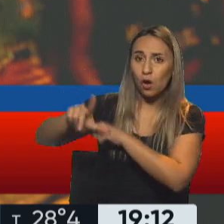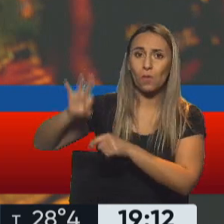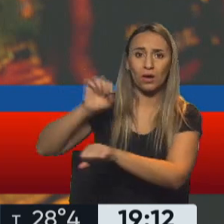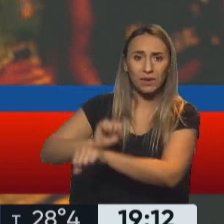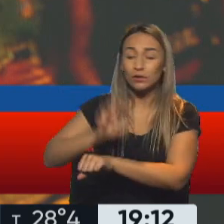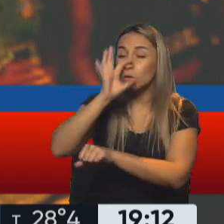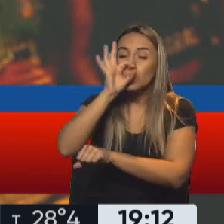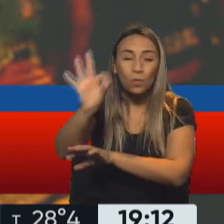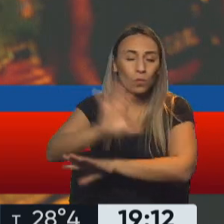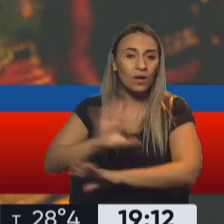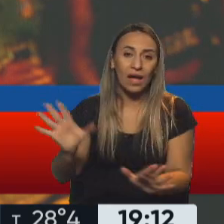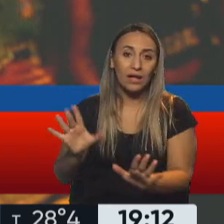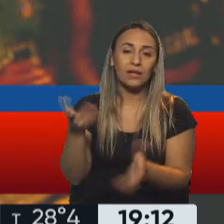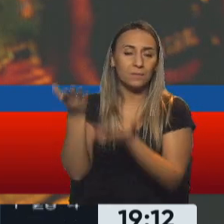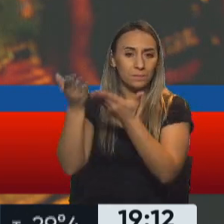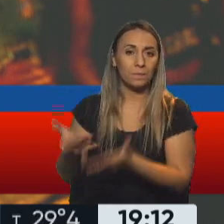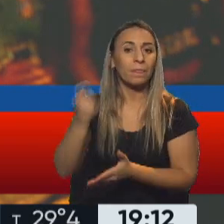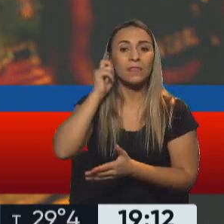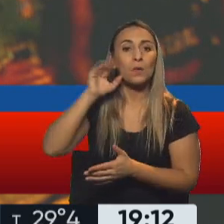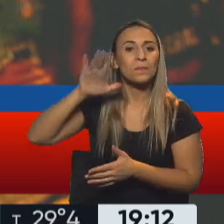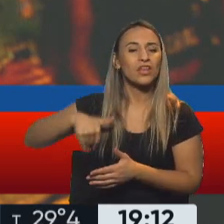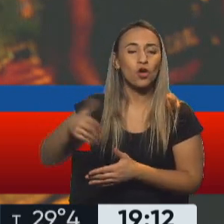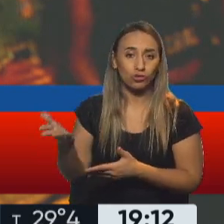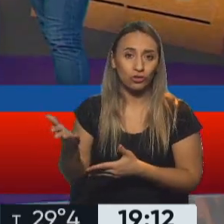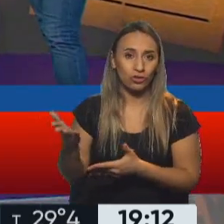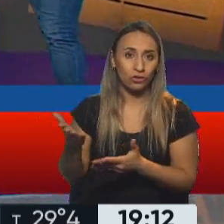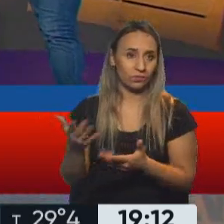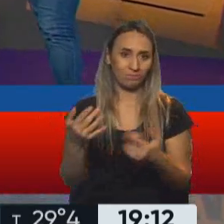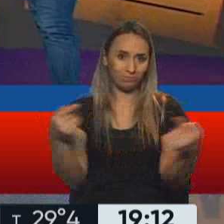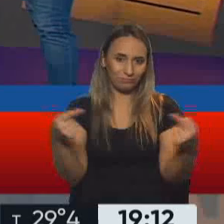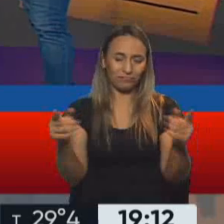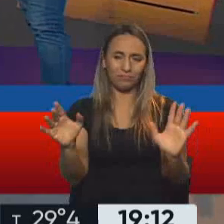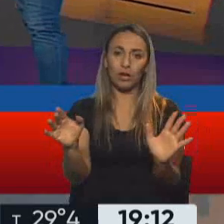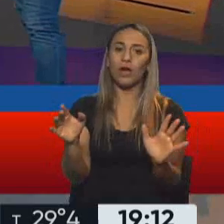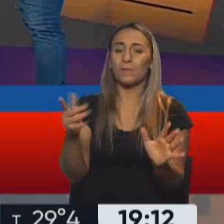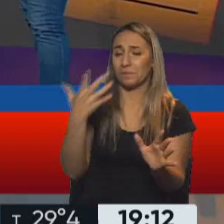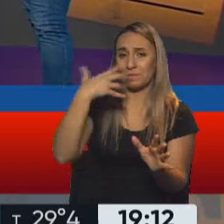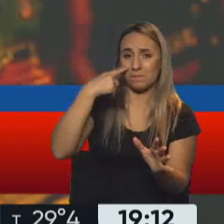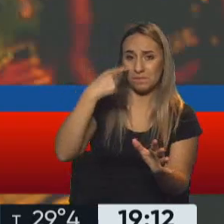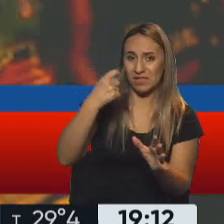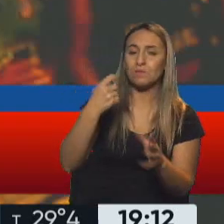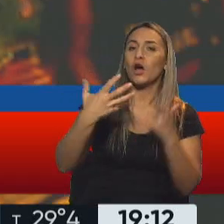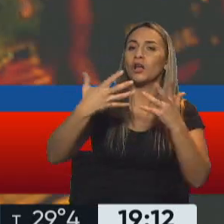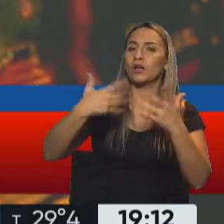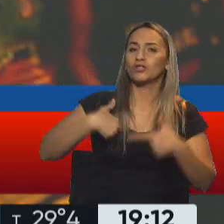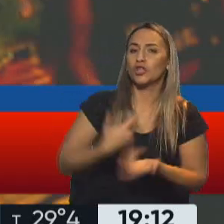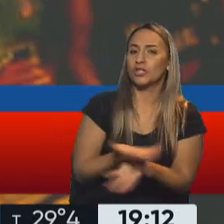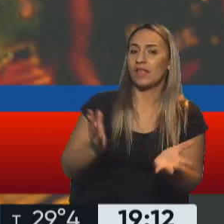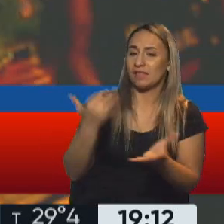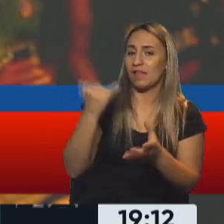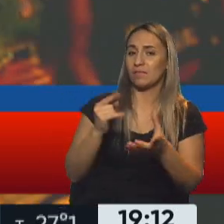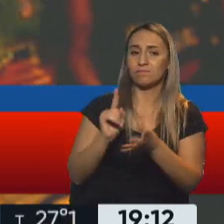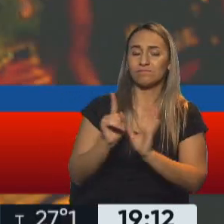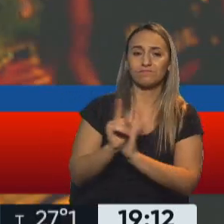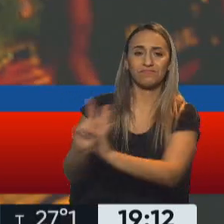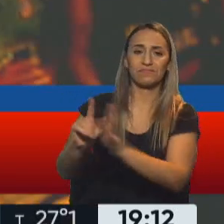cárcel, era menor, pero sí se entiende cómo el sistema excluye, cómo excluye desde lo institucional